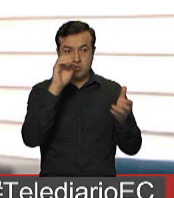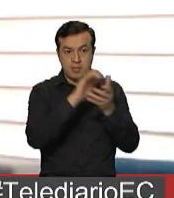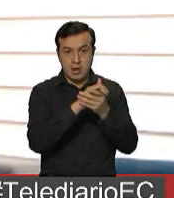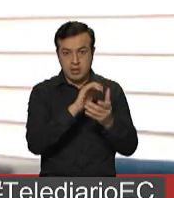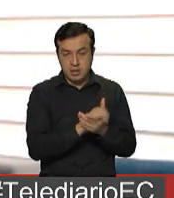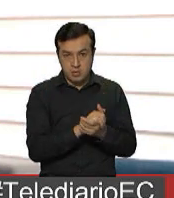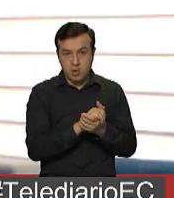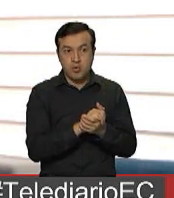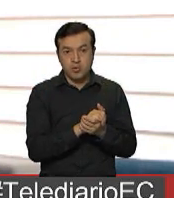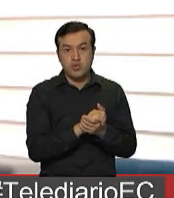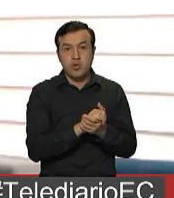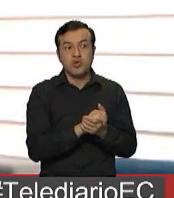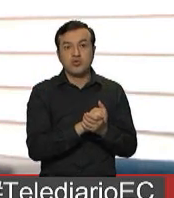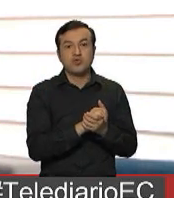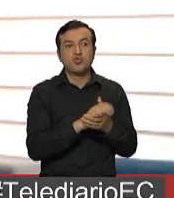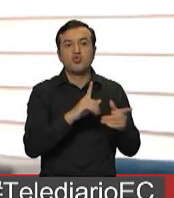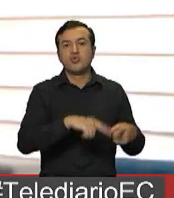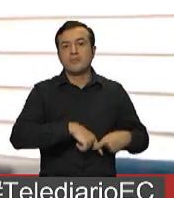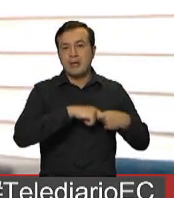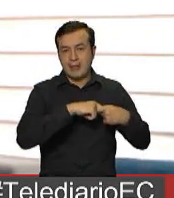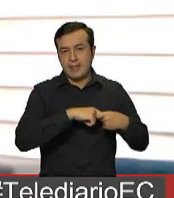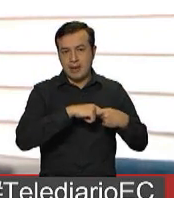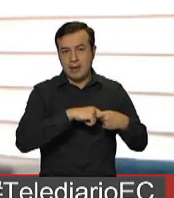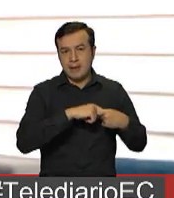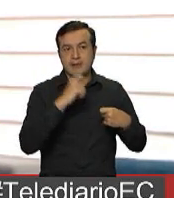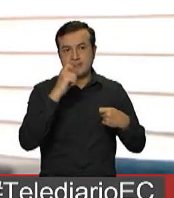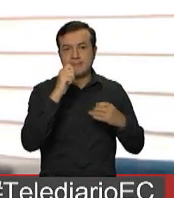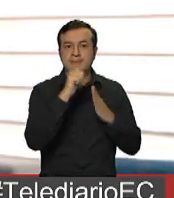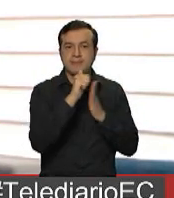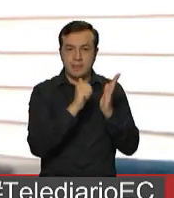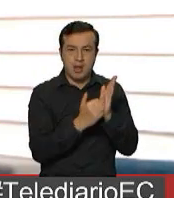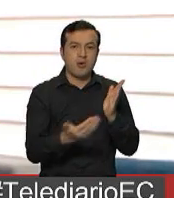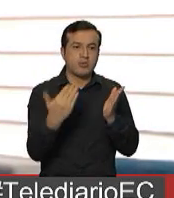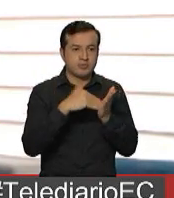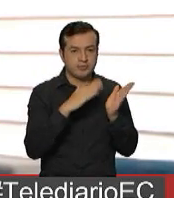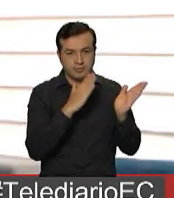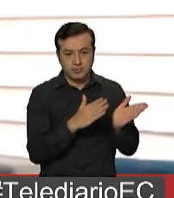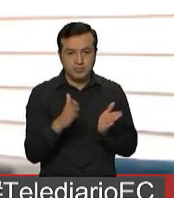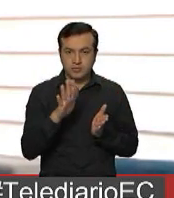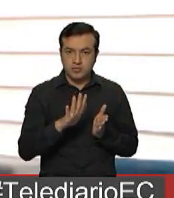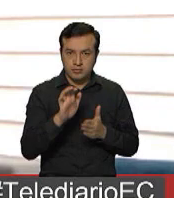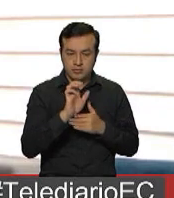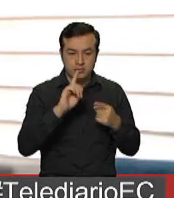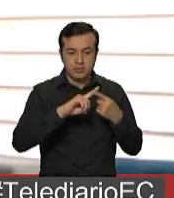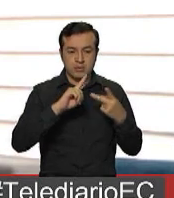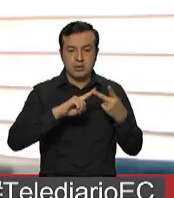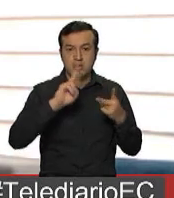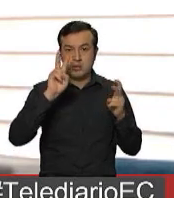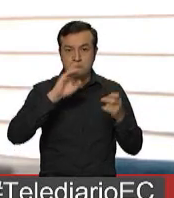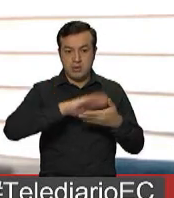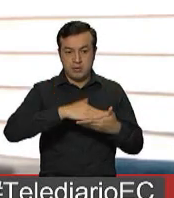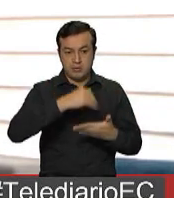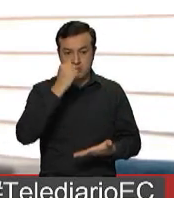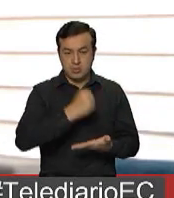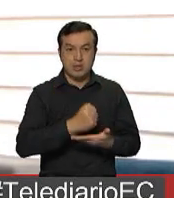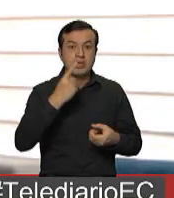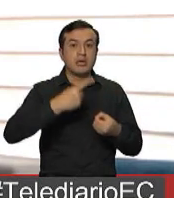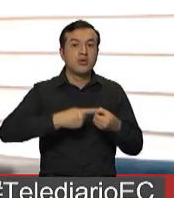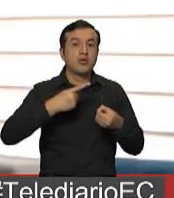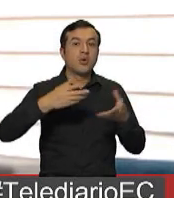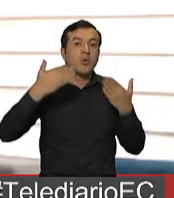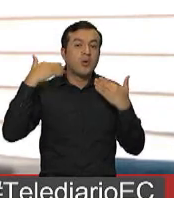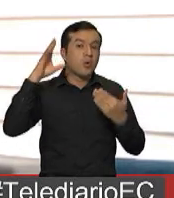en todo el país, en las diferentes zonas en todo el territorio nacional. Y con respecto a pasaportes entre Quito, Guayaquil y